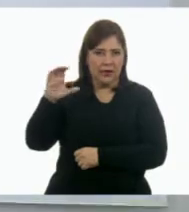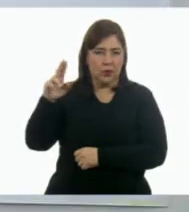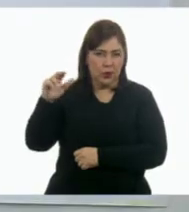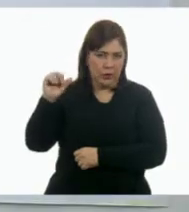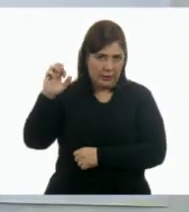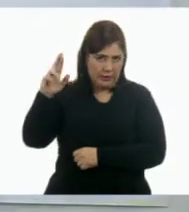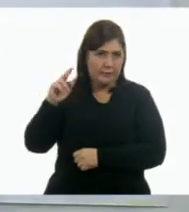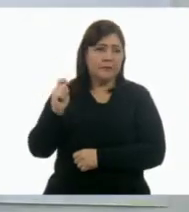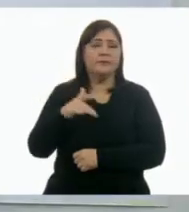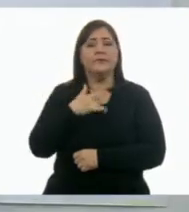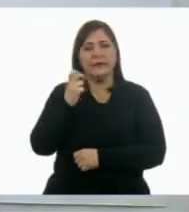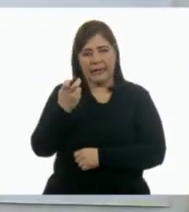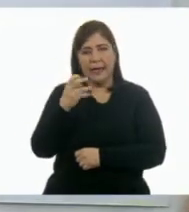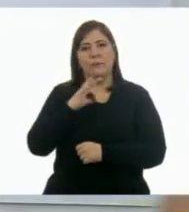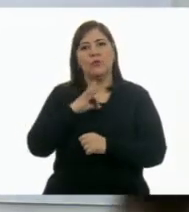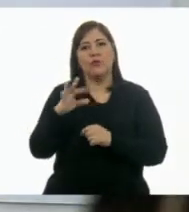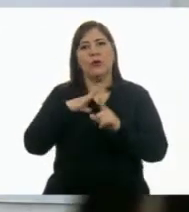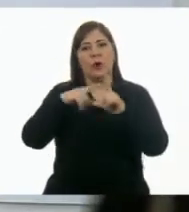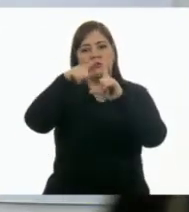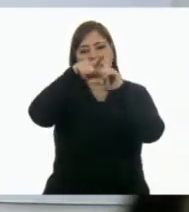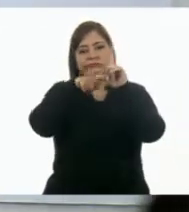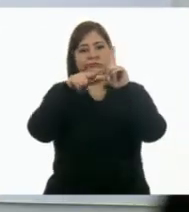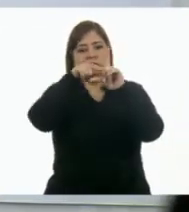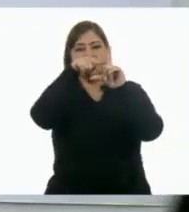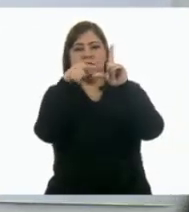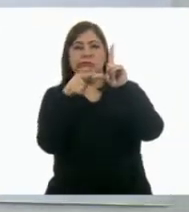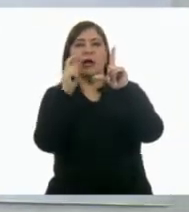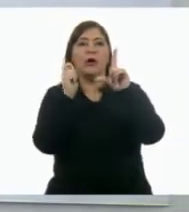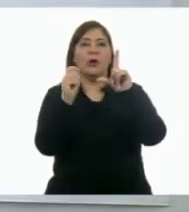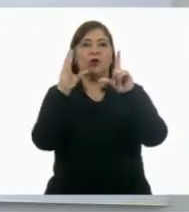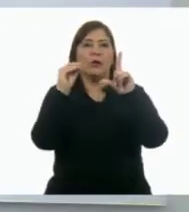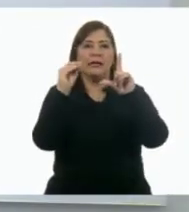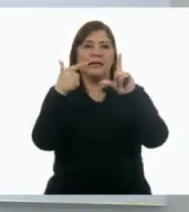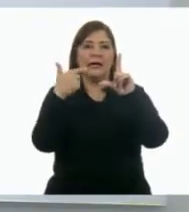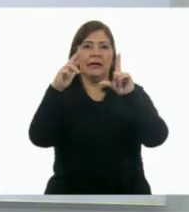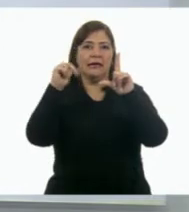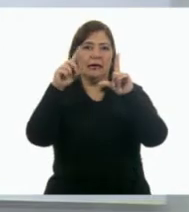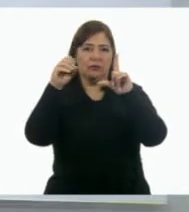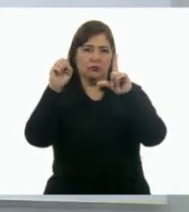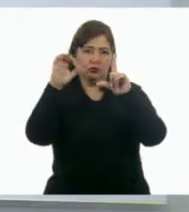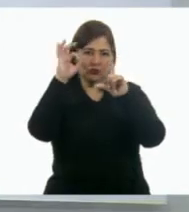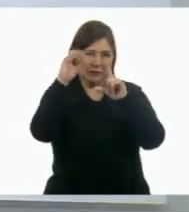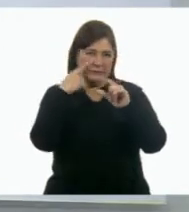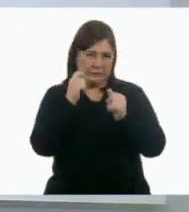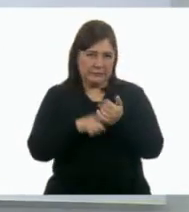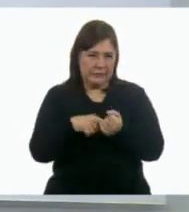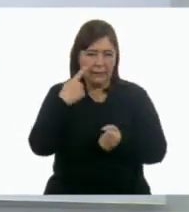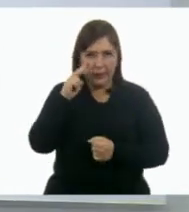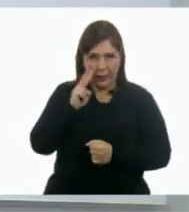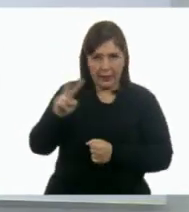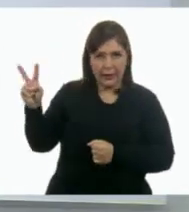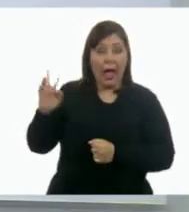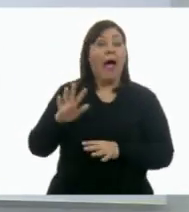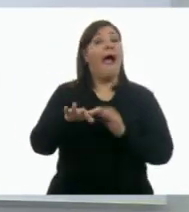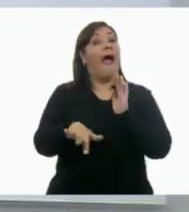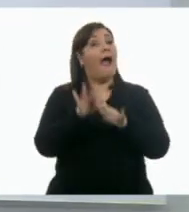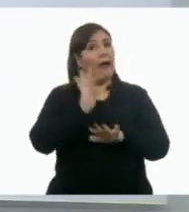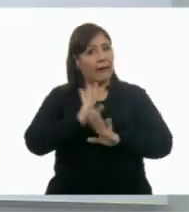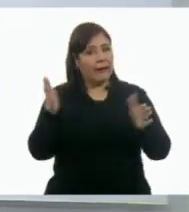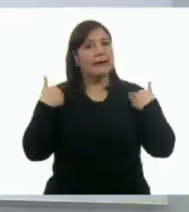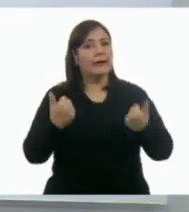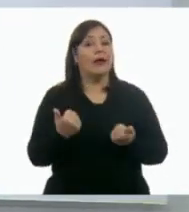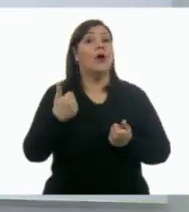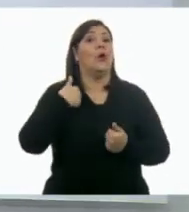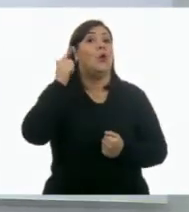de 90 grados. Wow, ya entendí, maestro. Y espero que en